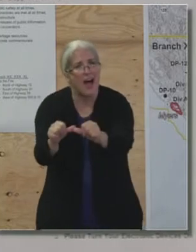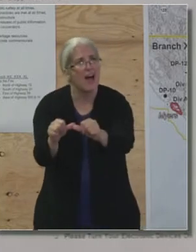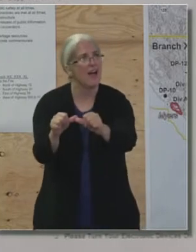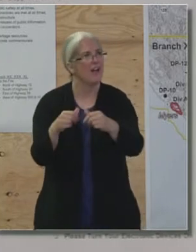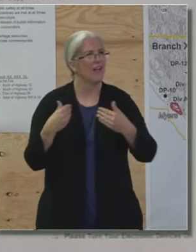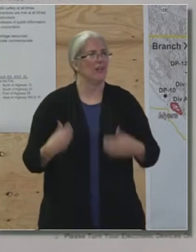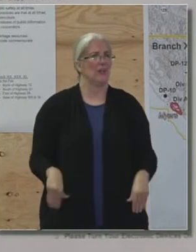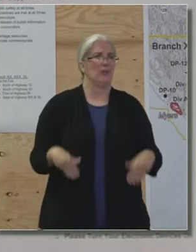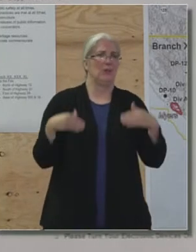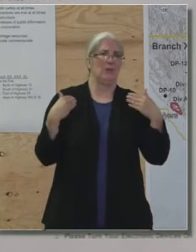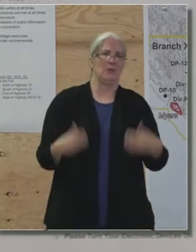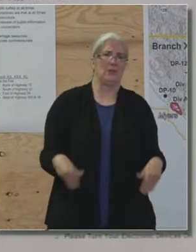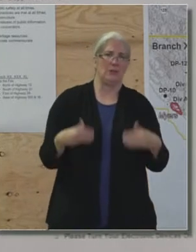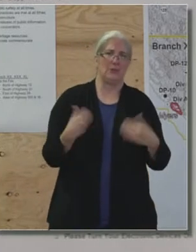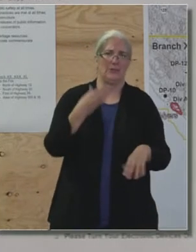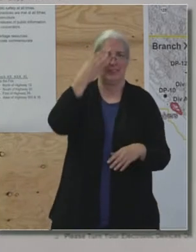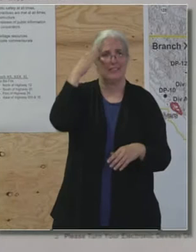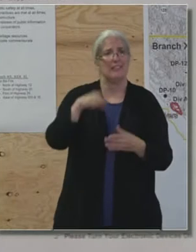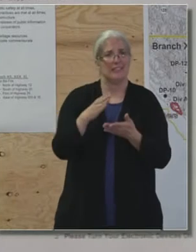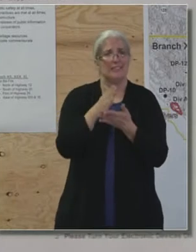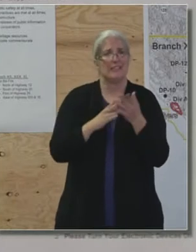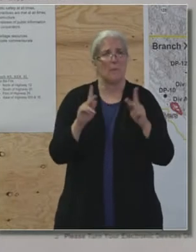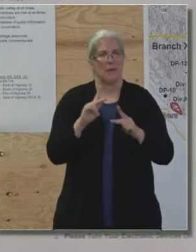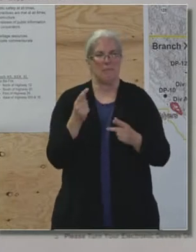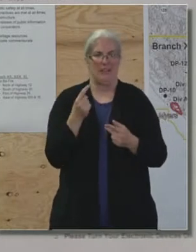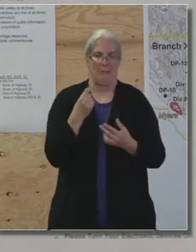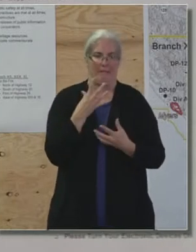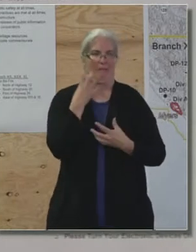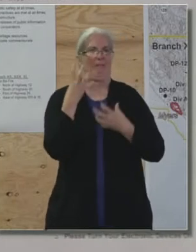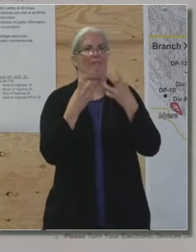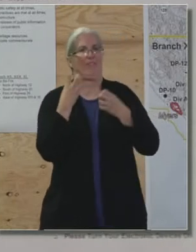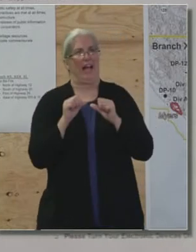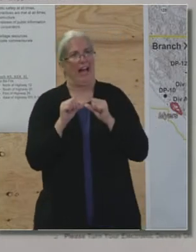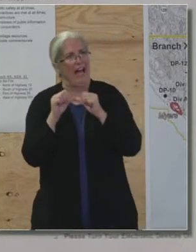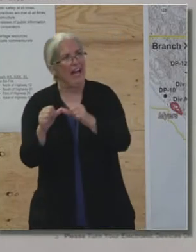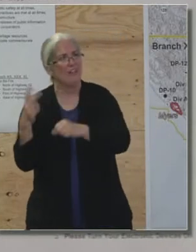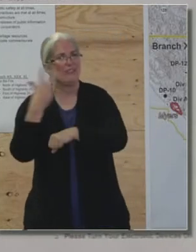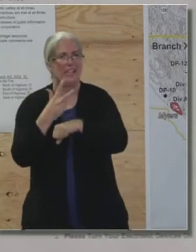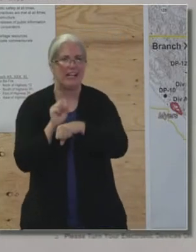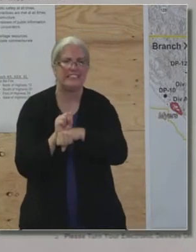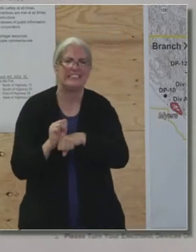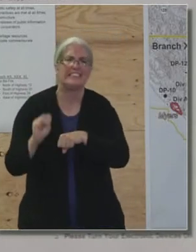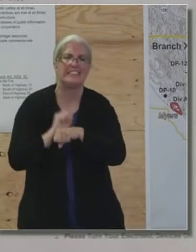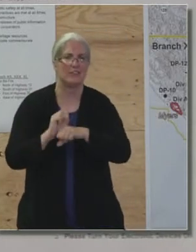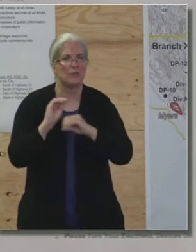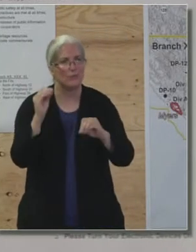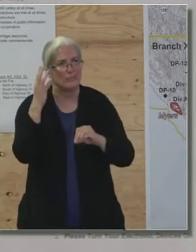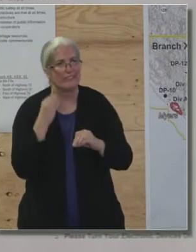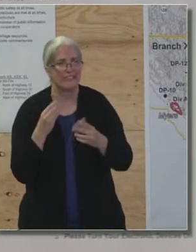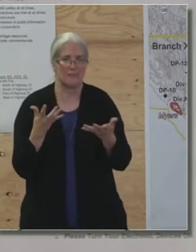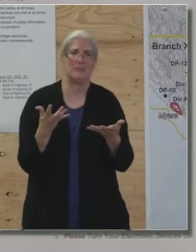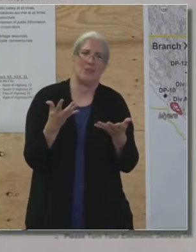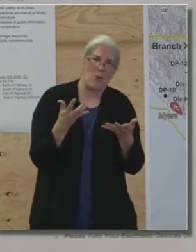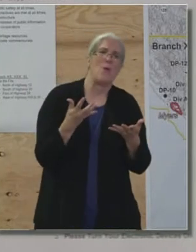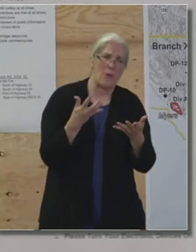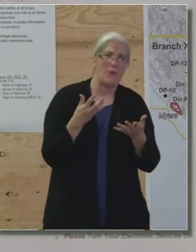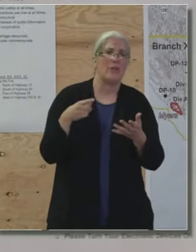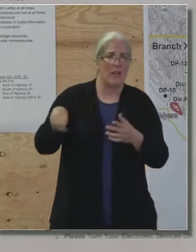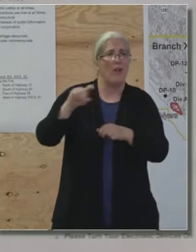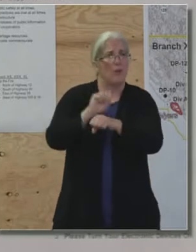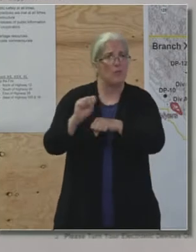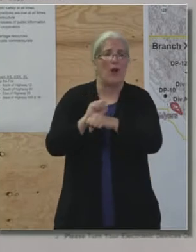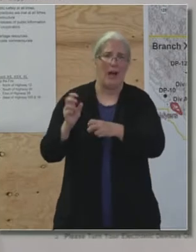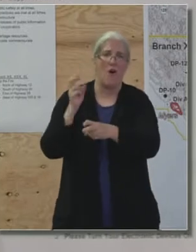así que por favor nuestra en paciencia con ellos entiendan que estos primeros socorristas están trabajando con todo lo que